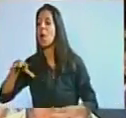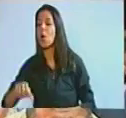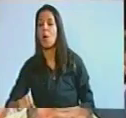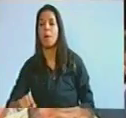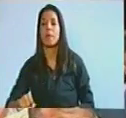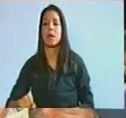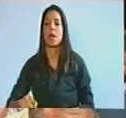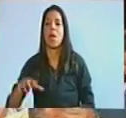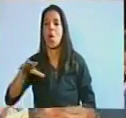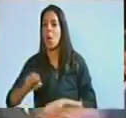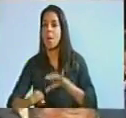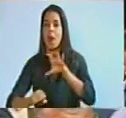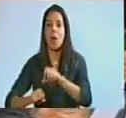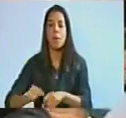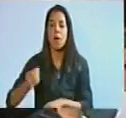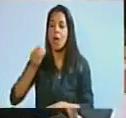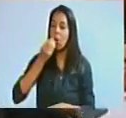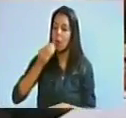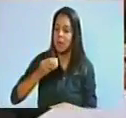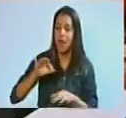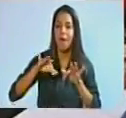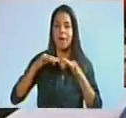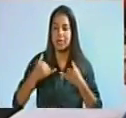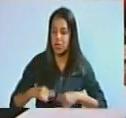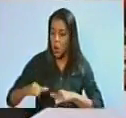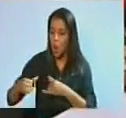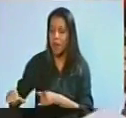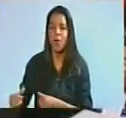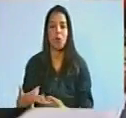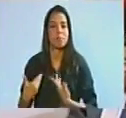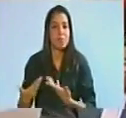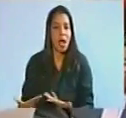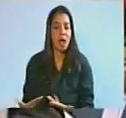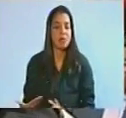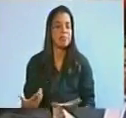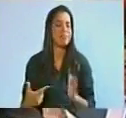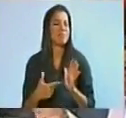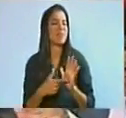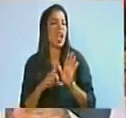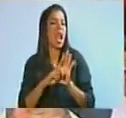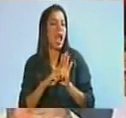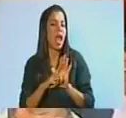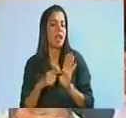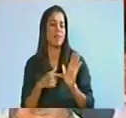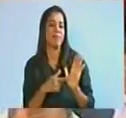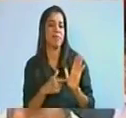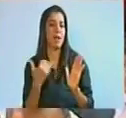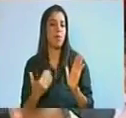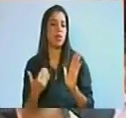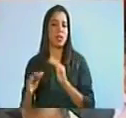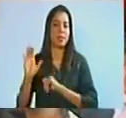que hace las compras, que atiende a su familia. Tiene por objeto también lograr la paz económica.